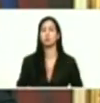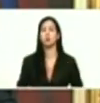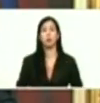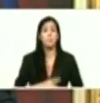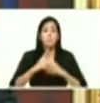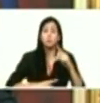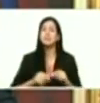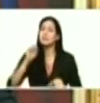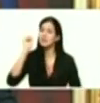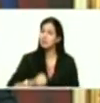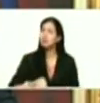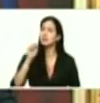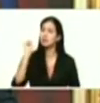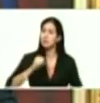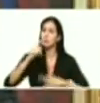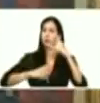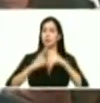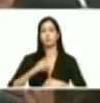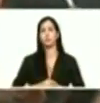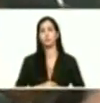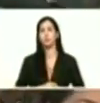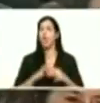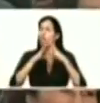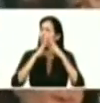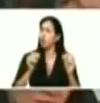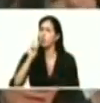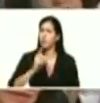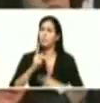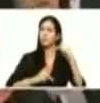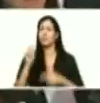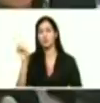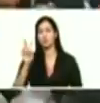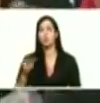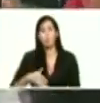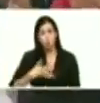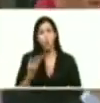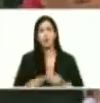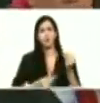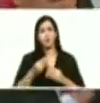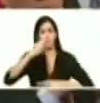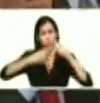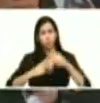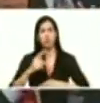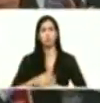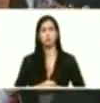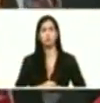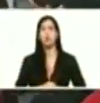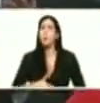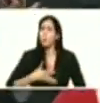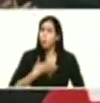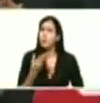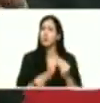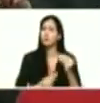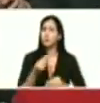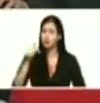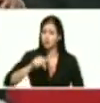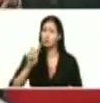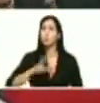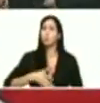producimos Venezuela tiene que producir todo y tiene capacidad para hacerlo tenemos capacidad para hacerlo